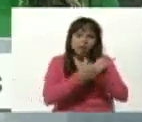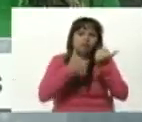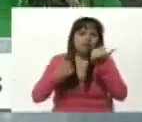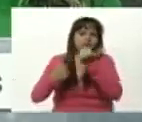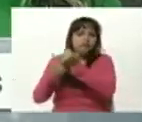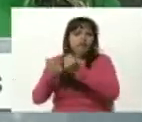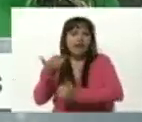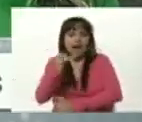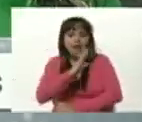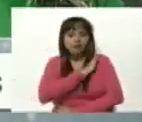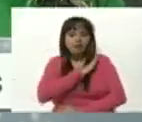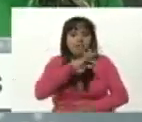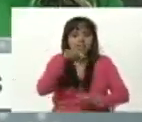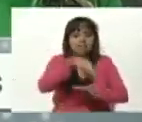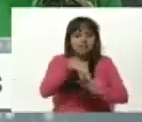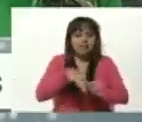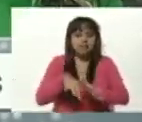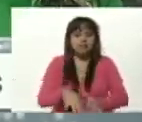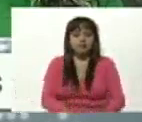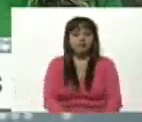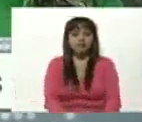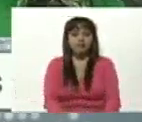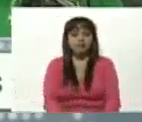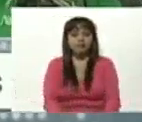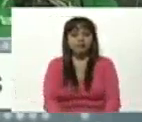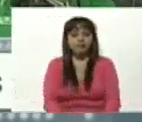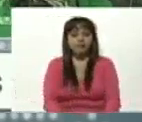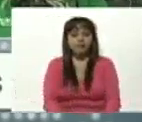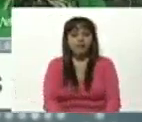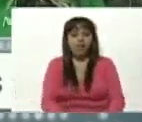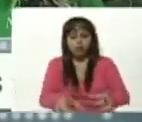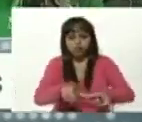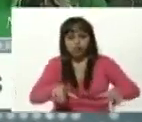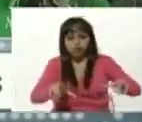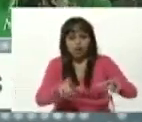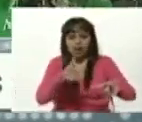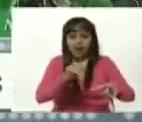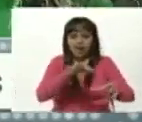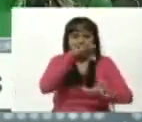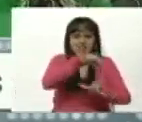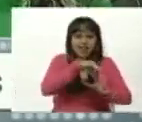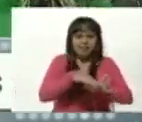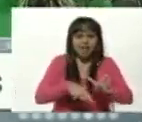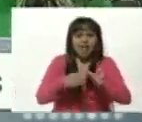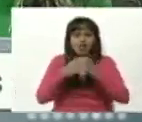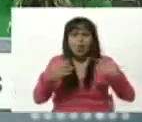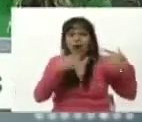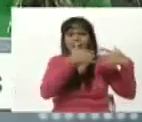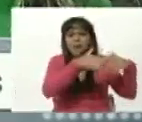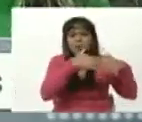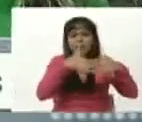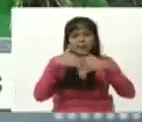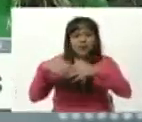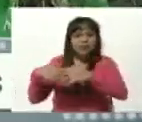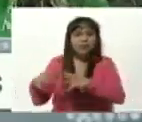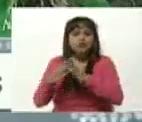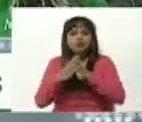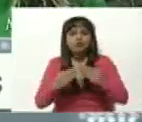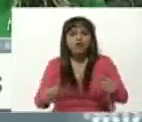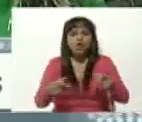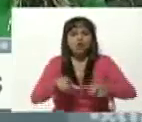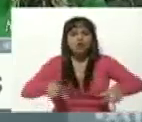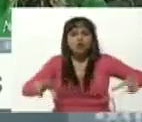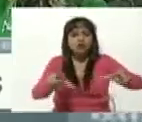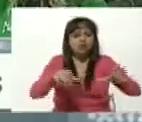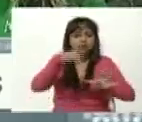su semillero. Los semilleros en todas las agrofincas, en todos los